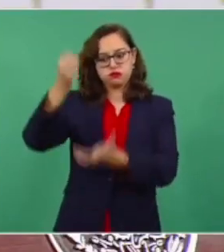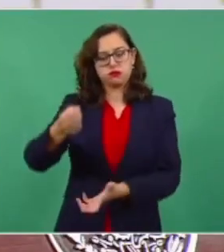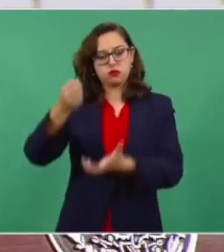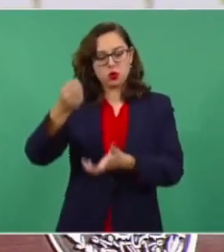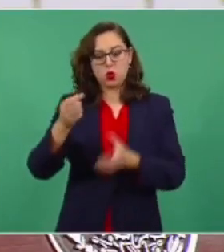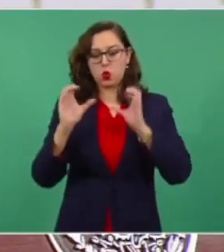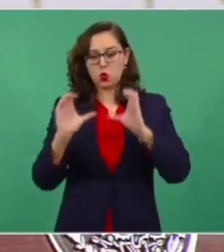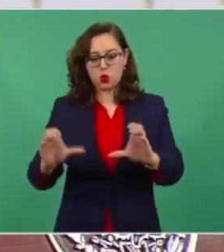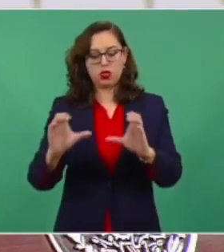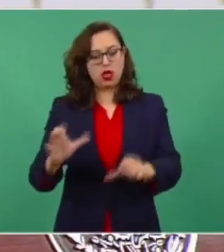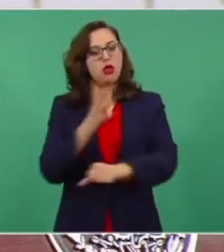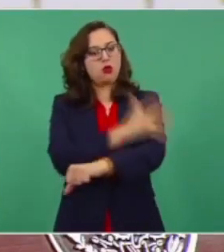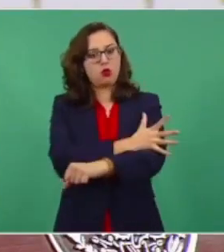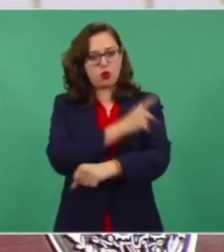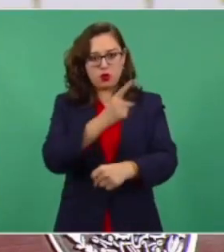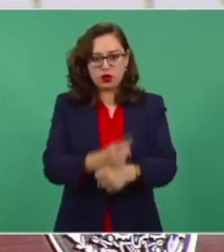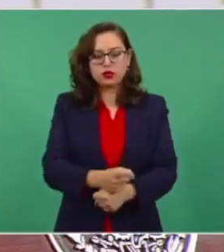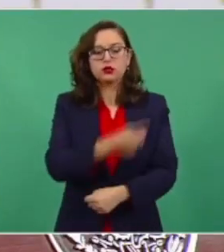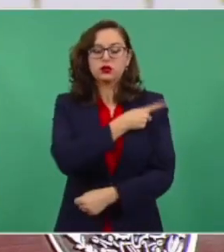con honestidad.